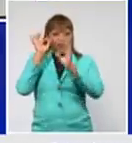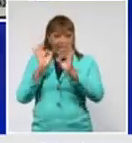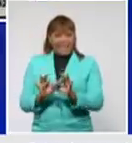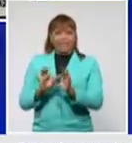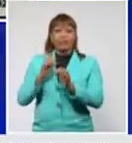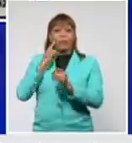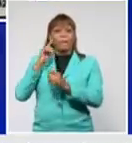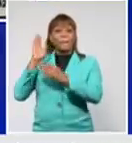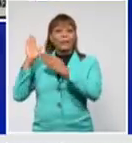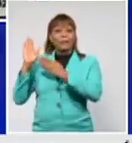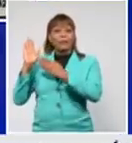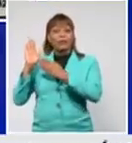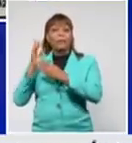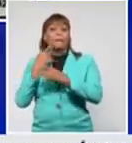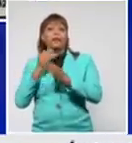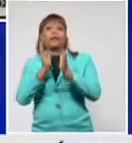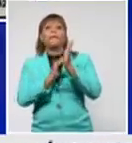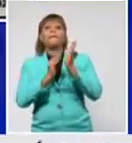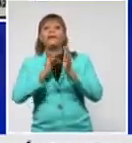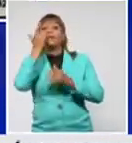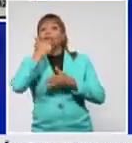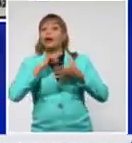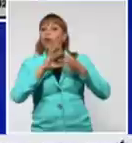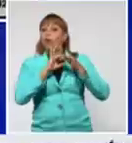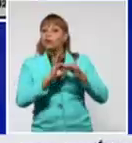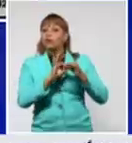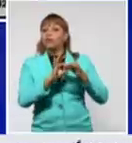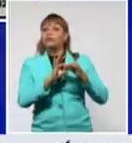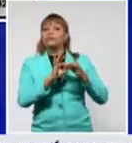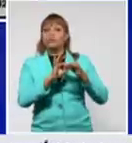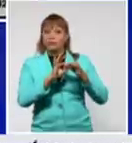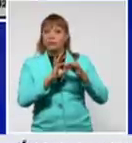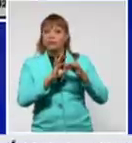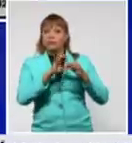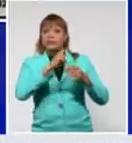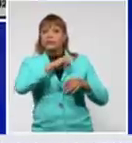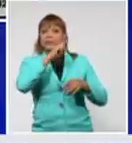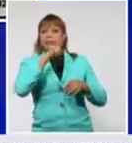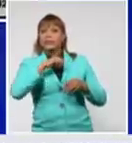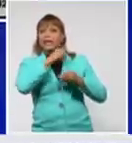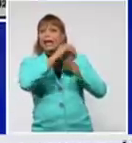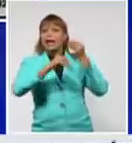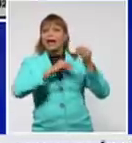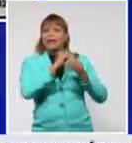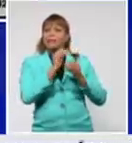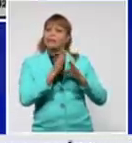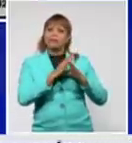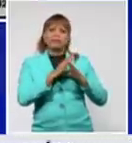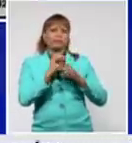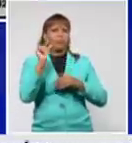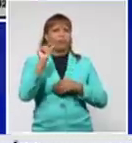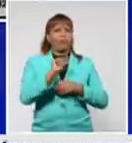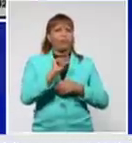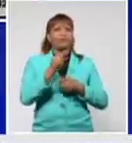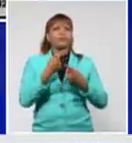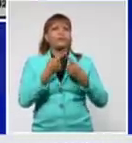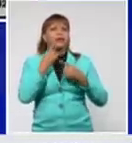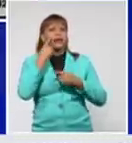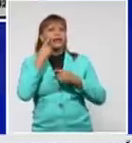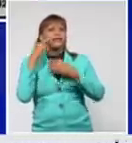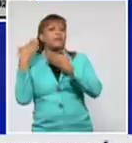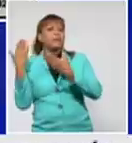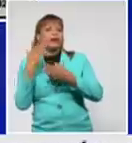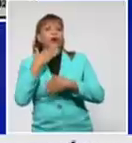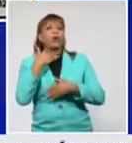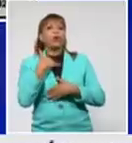pero durante el mes de agosto, pues realmente no hay cambios muy significativos. Se ve cómo